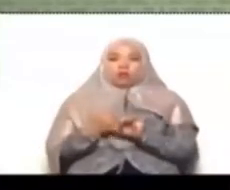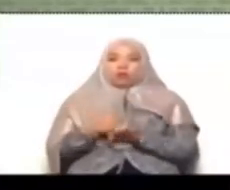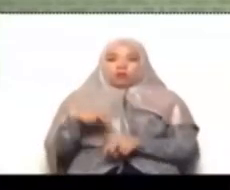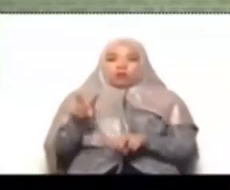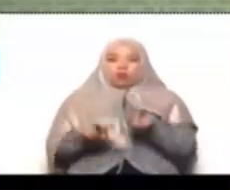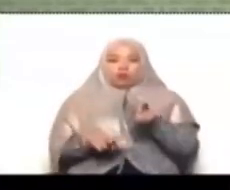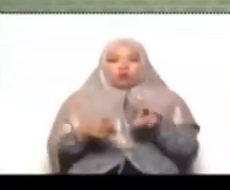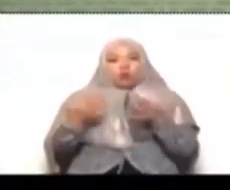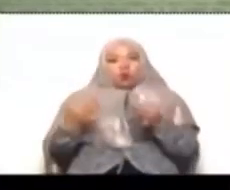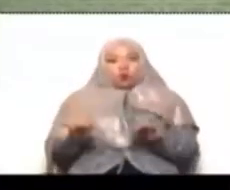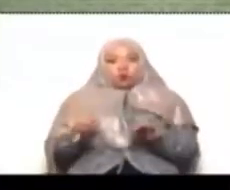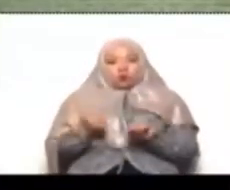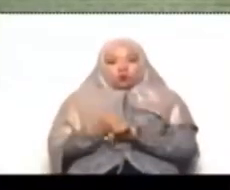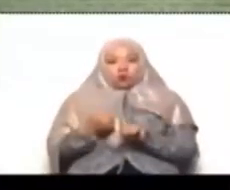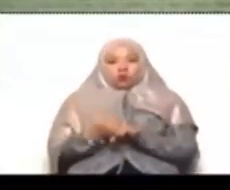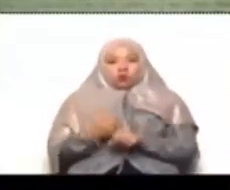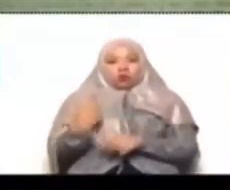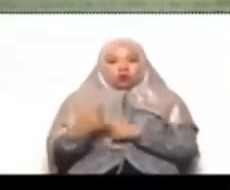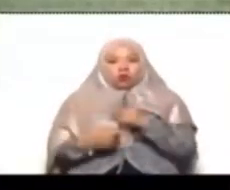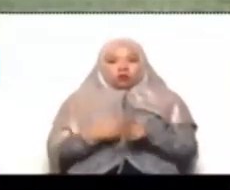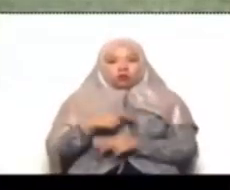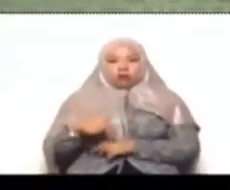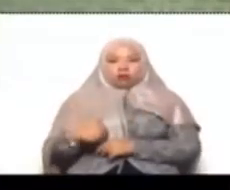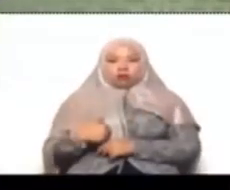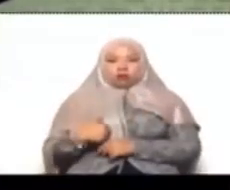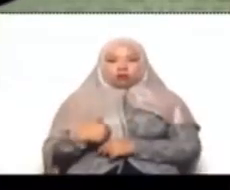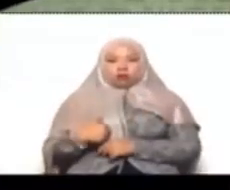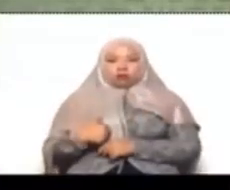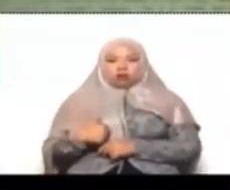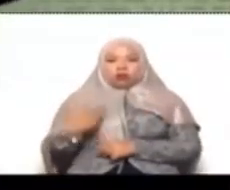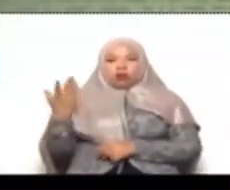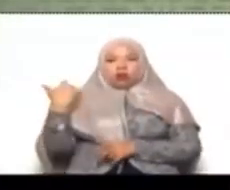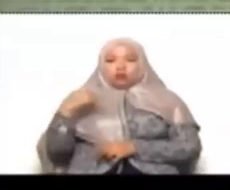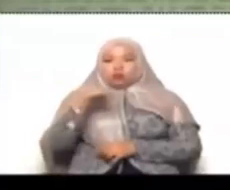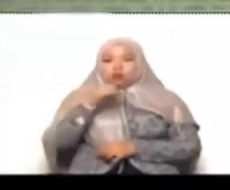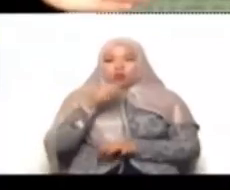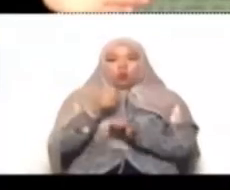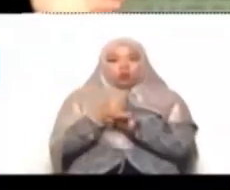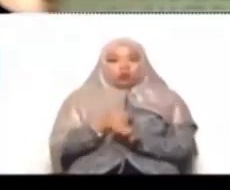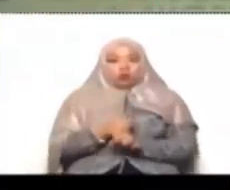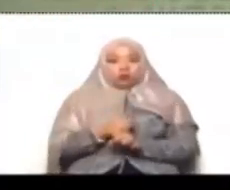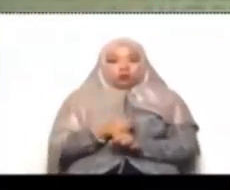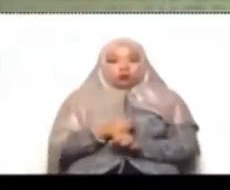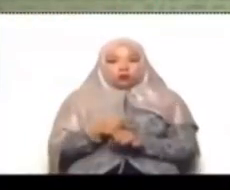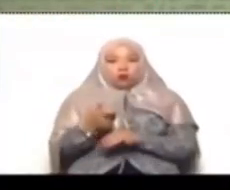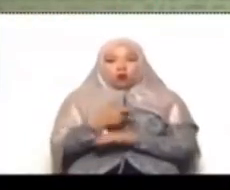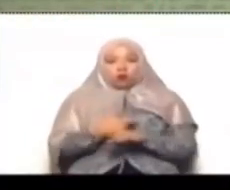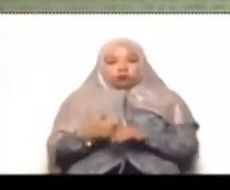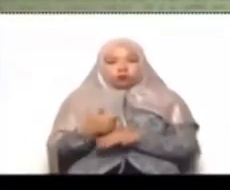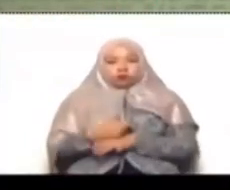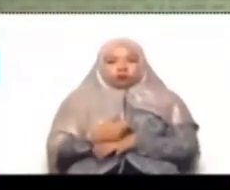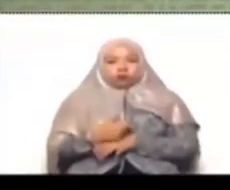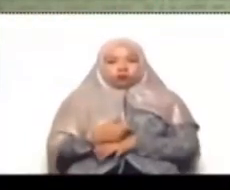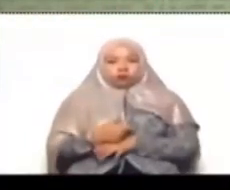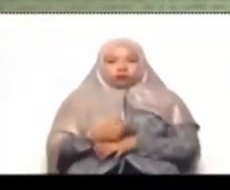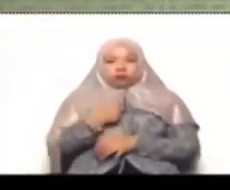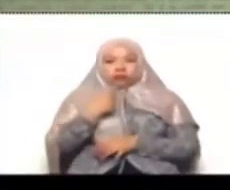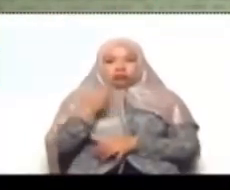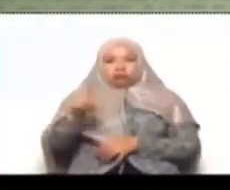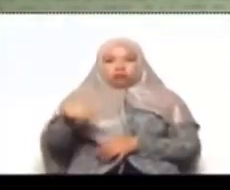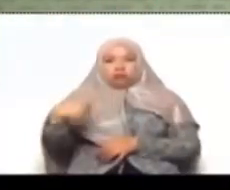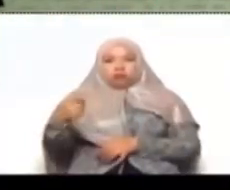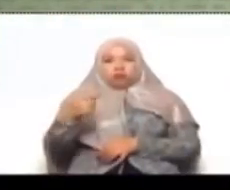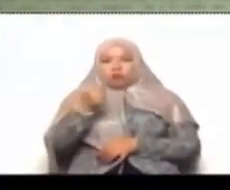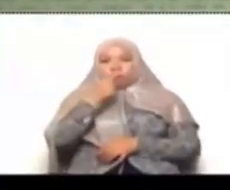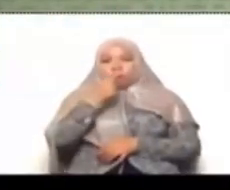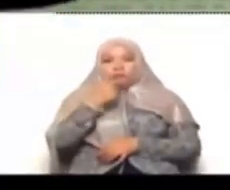en obituarios, porque hay una cierta izquierda de los obituarios que espera que tumben a los gobiernos, que caigan los gobiernos, para después hacer